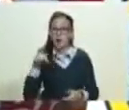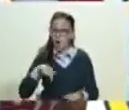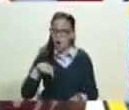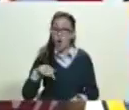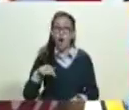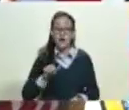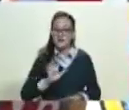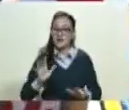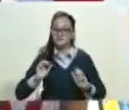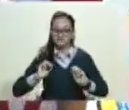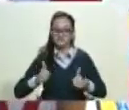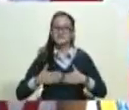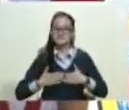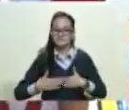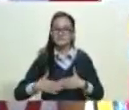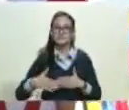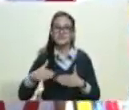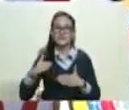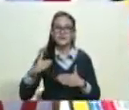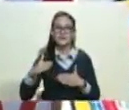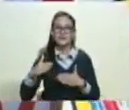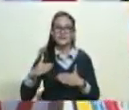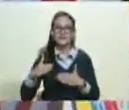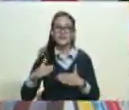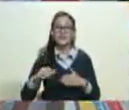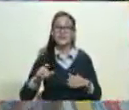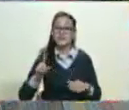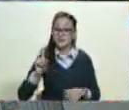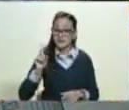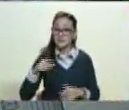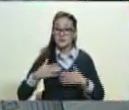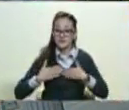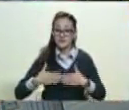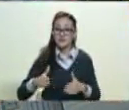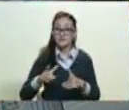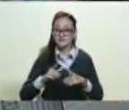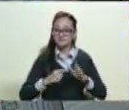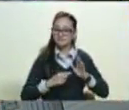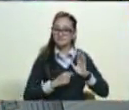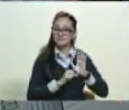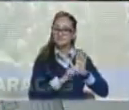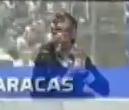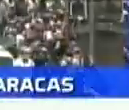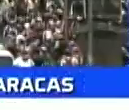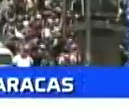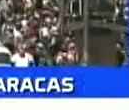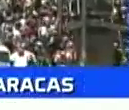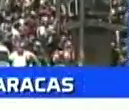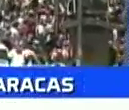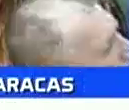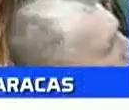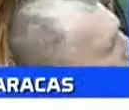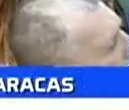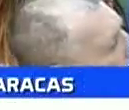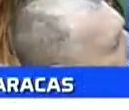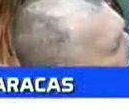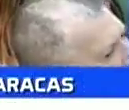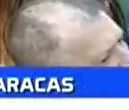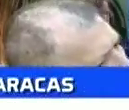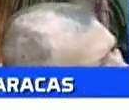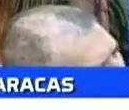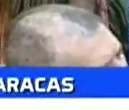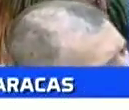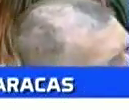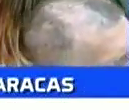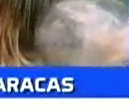hoy se está instalando, sino que se está instalando en un espacio simbólico para nuestro país, en este salón que queda